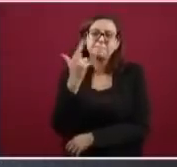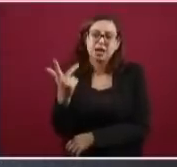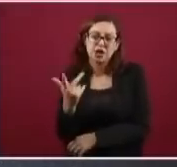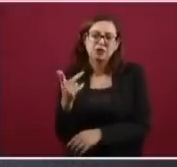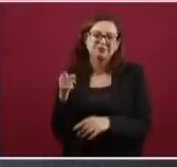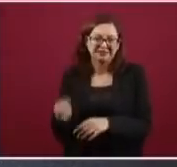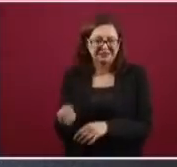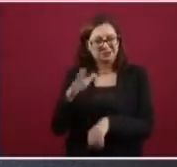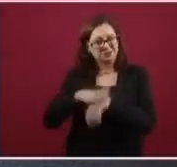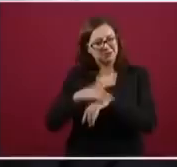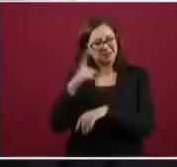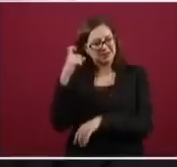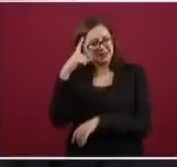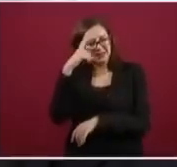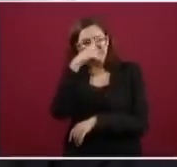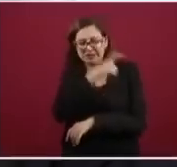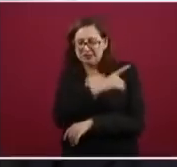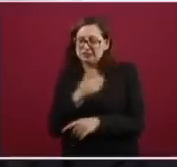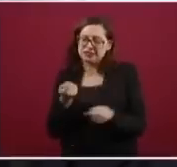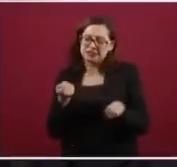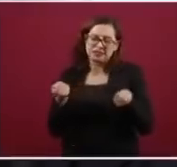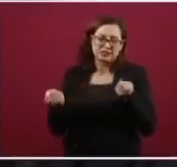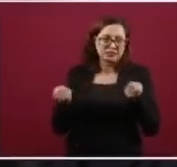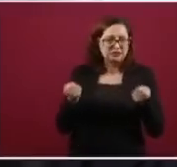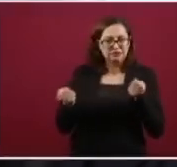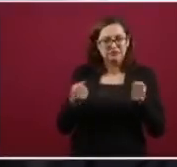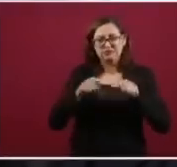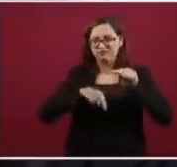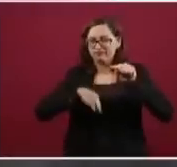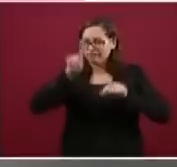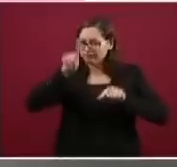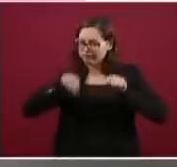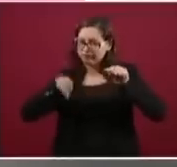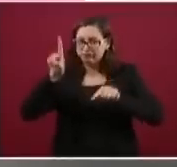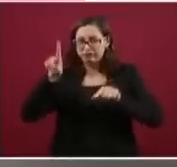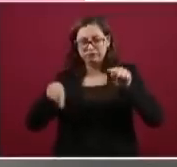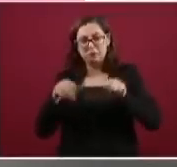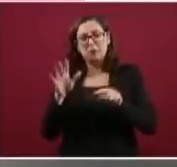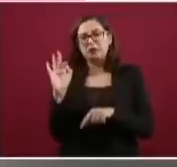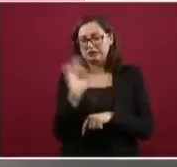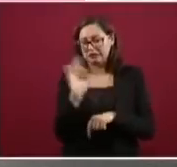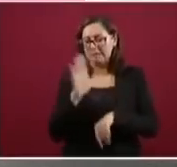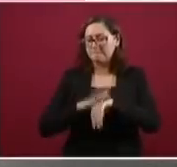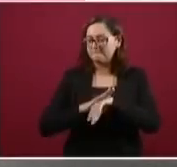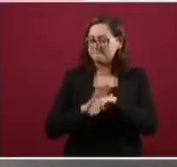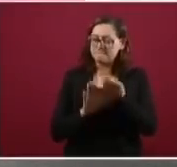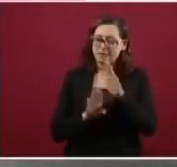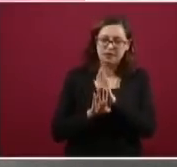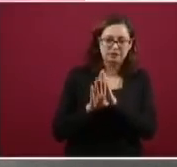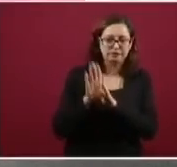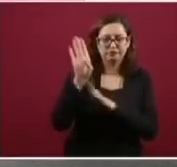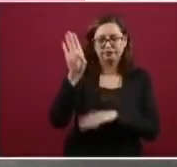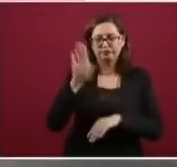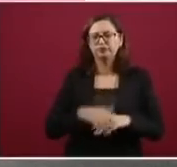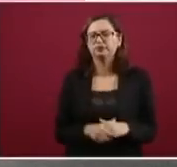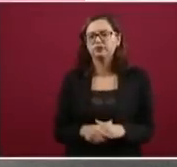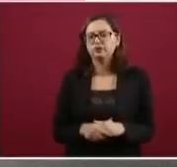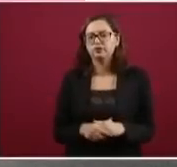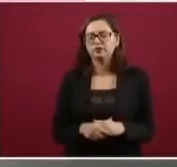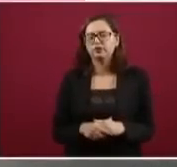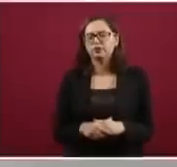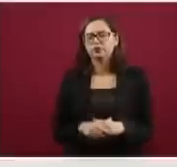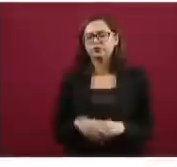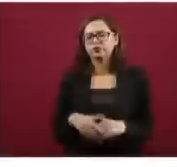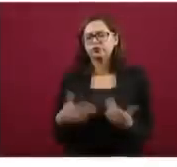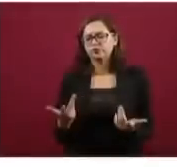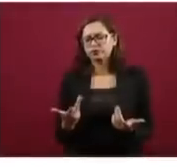una variable conservadora probablemente vamos a estar en rangos más altos el tipo de cambio está en diecinueve estimado para el cierre del 2020